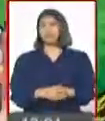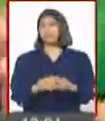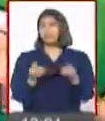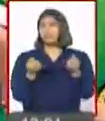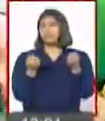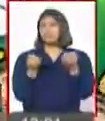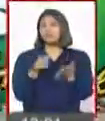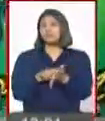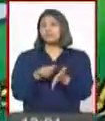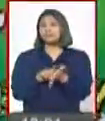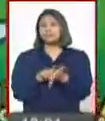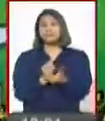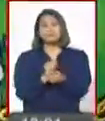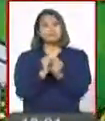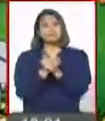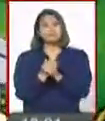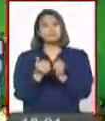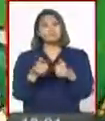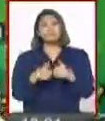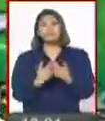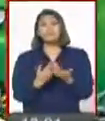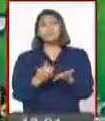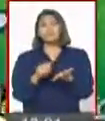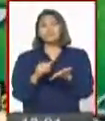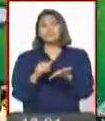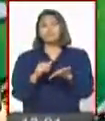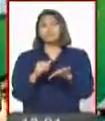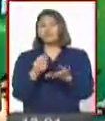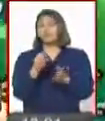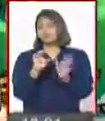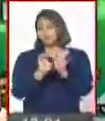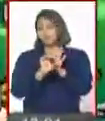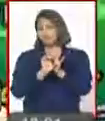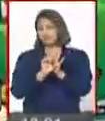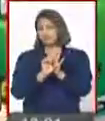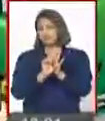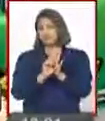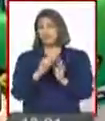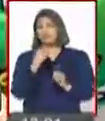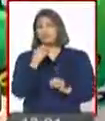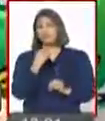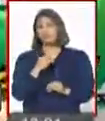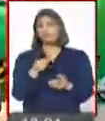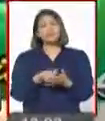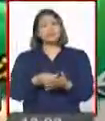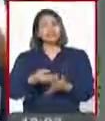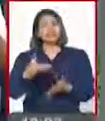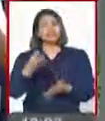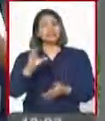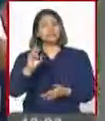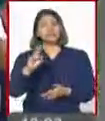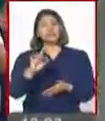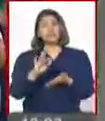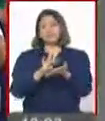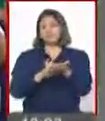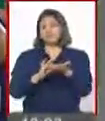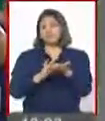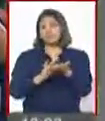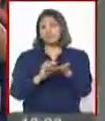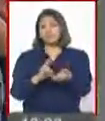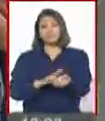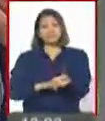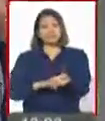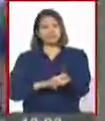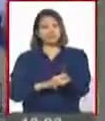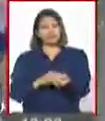algunos servicios? ¿Cómo ha variado? Bueno, las curaciones que no cubre la ley 475 y que la mayoría de los pacientes diabéticos lo